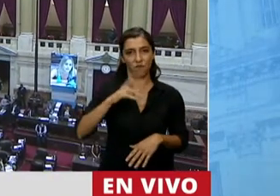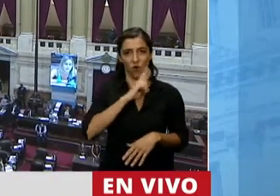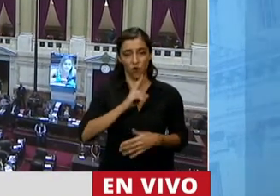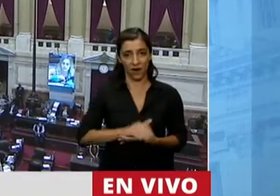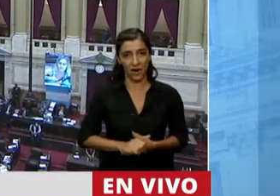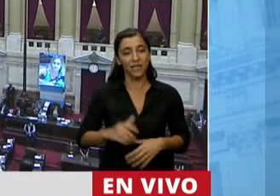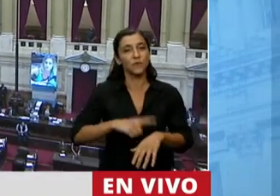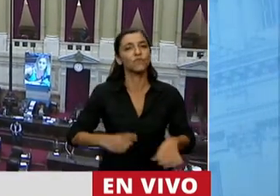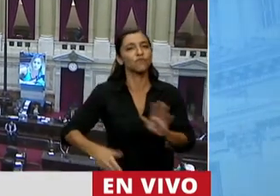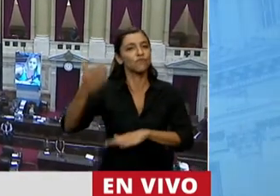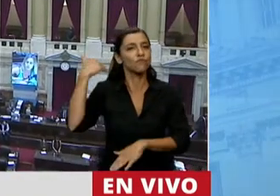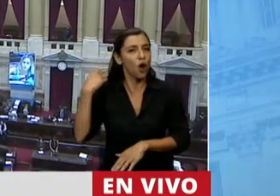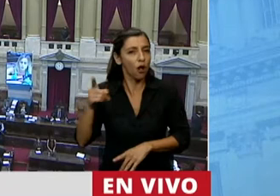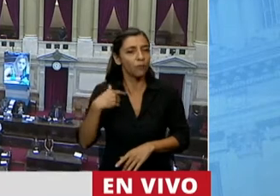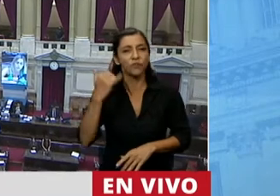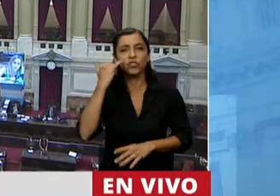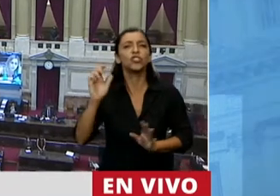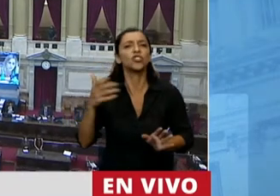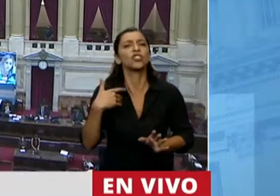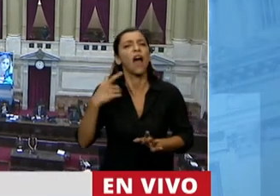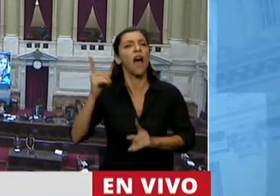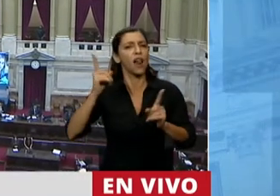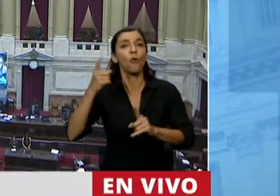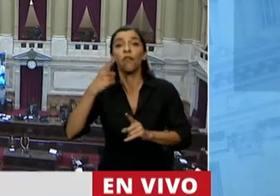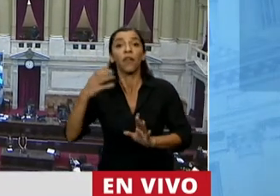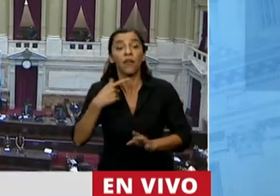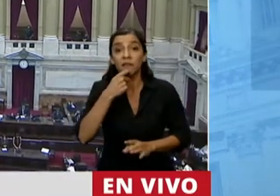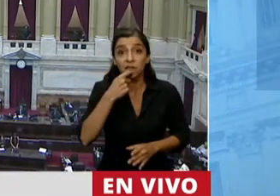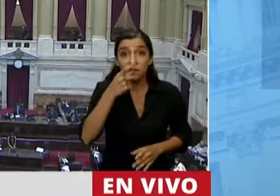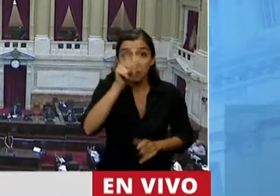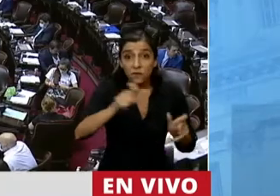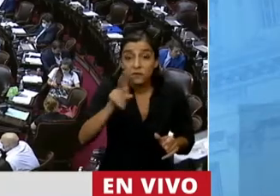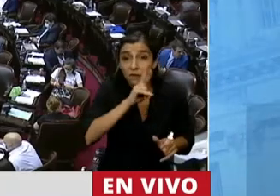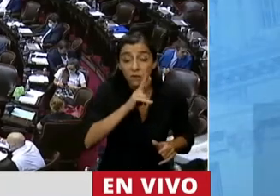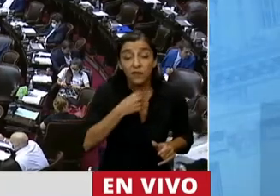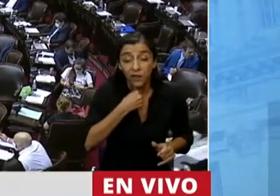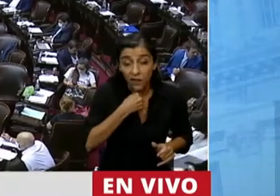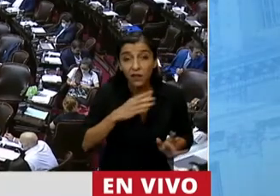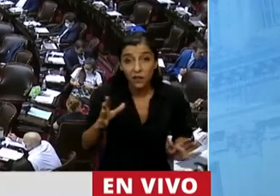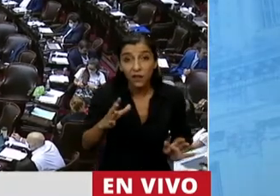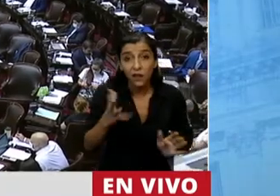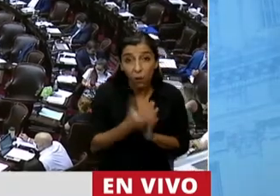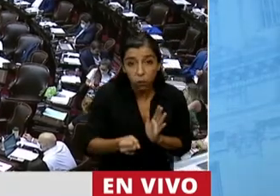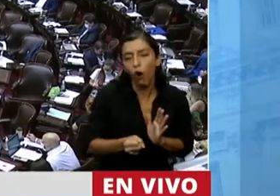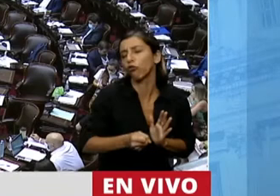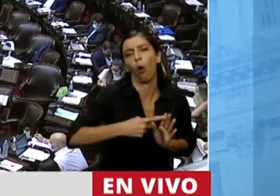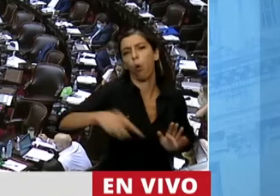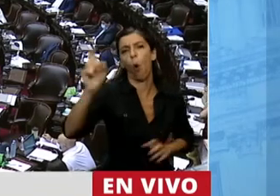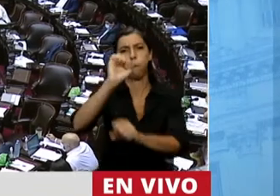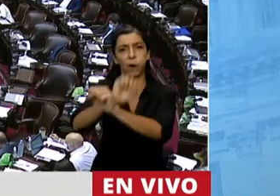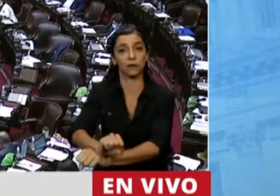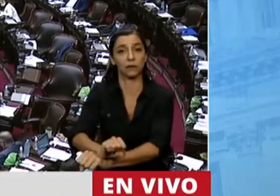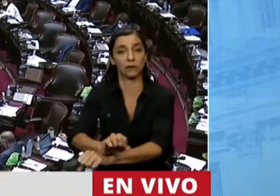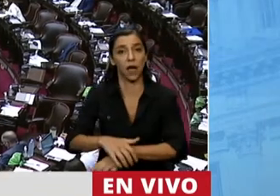que queríamos practicar un aborto teníamos que ir presas, a excepción de una violación o que esté en